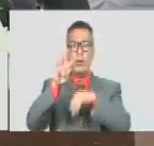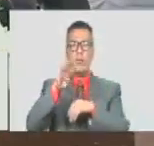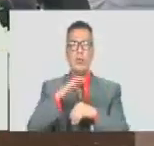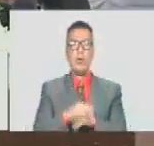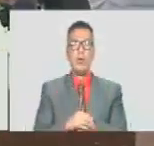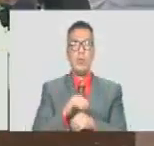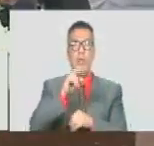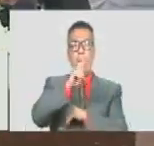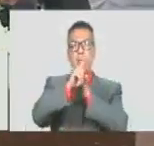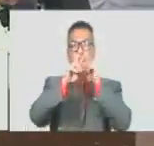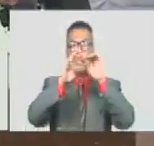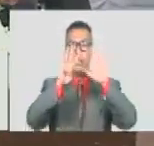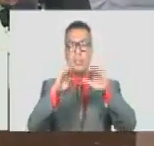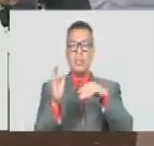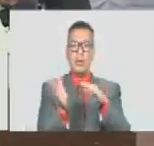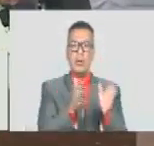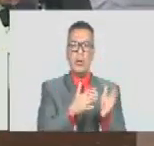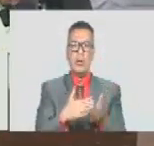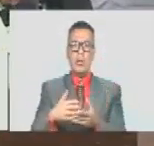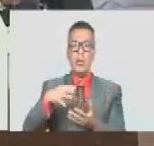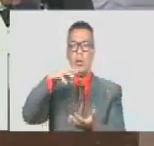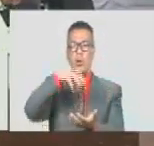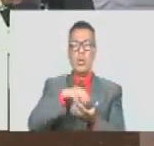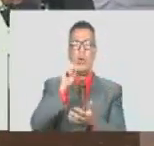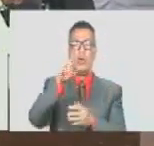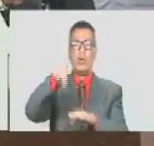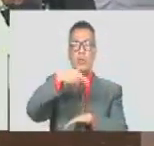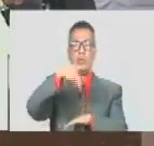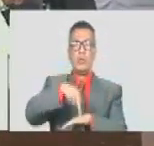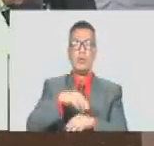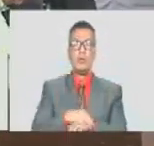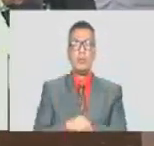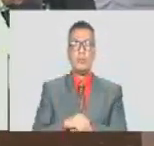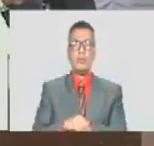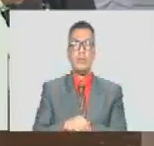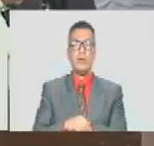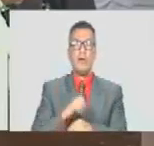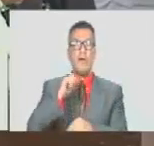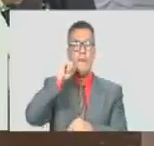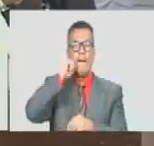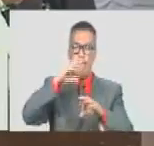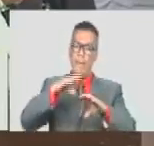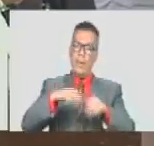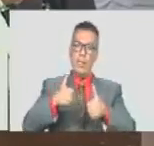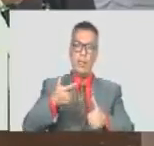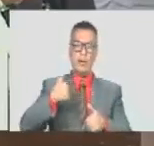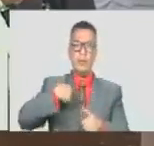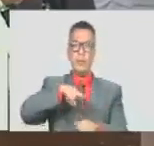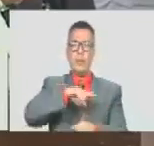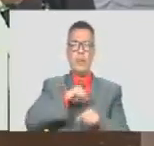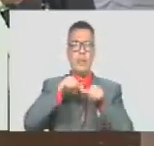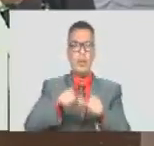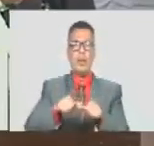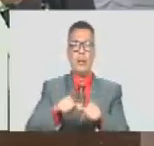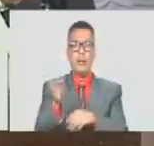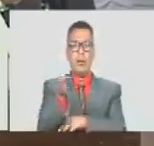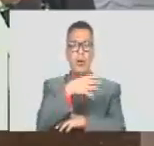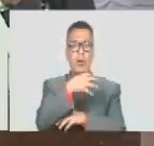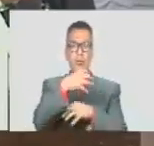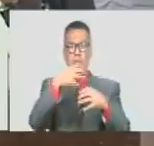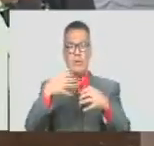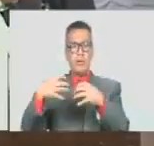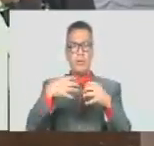1994, 27 de marzo, en el Panteón Nacional, y que debemos rescatar para mantener nuestras banderas de